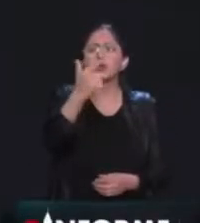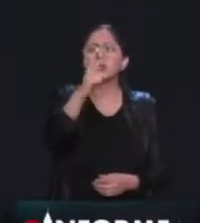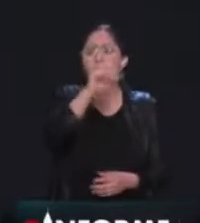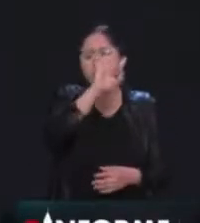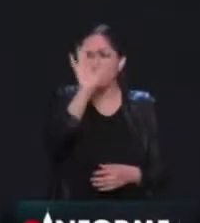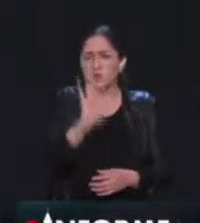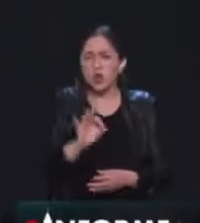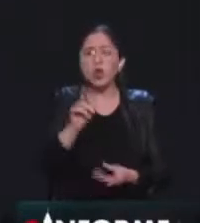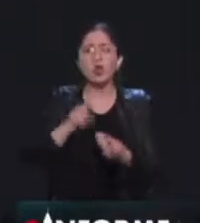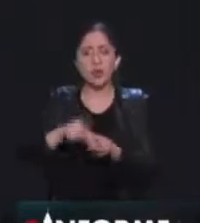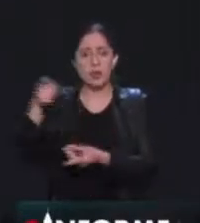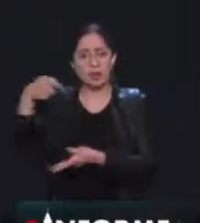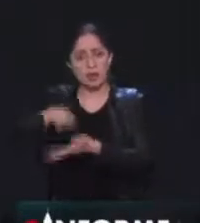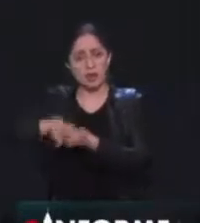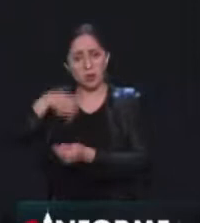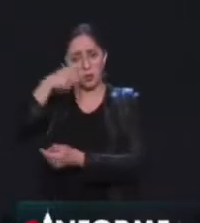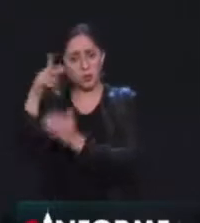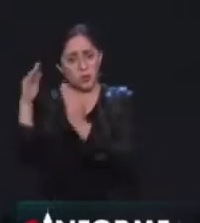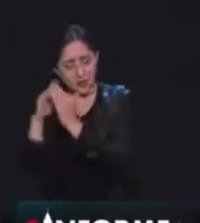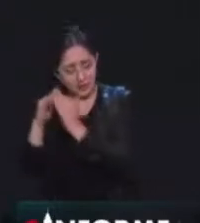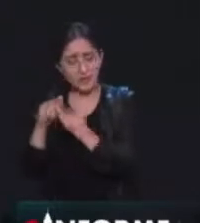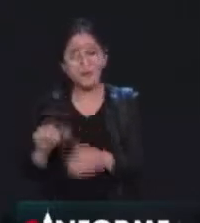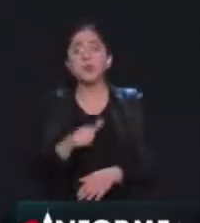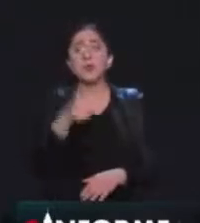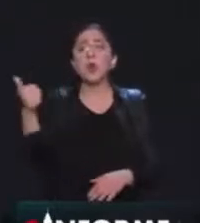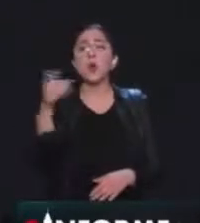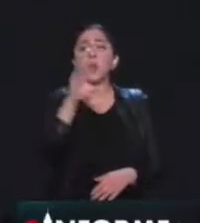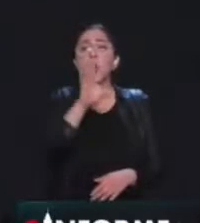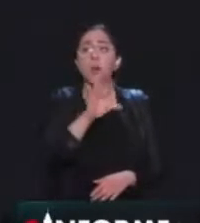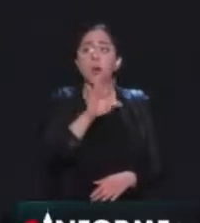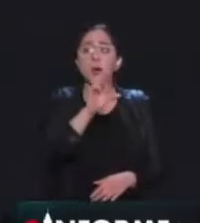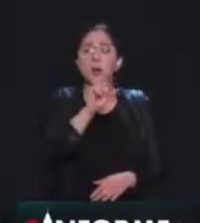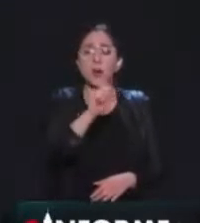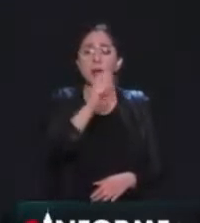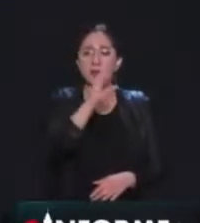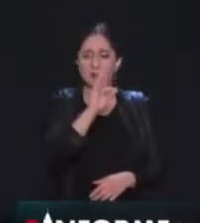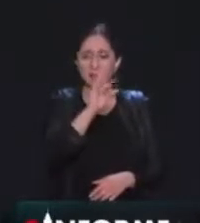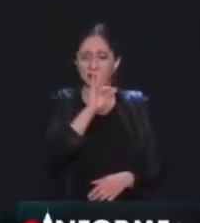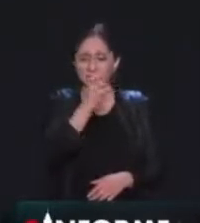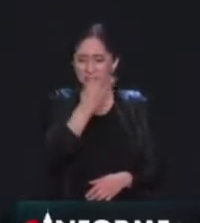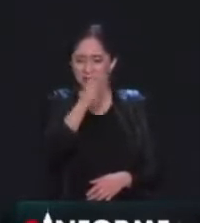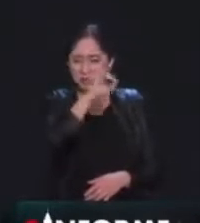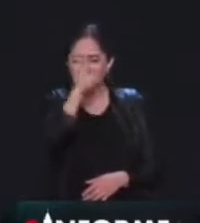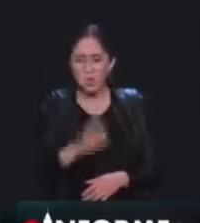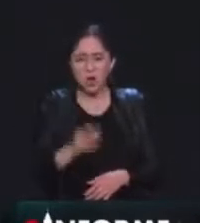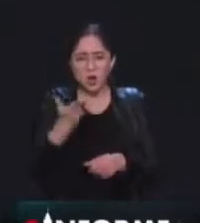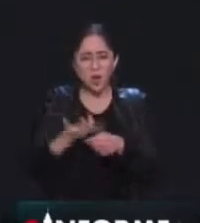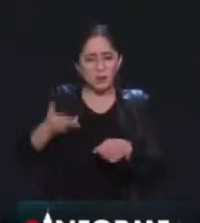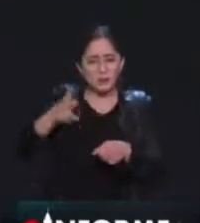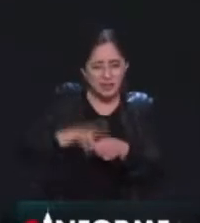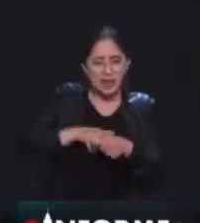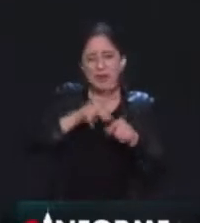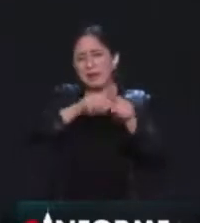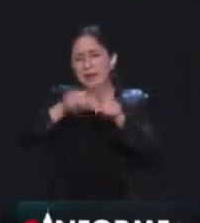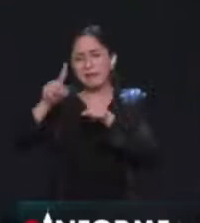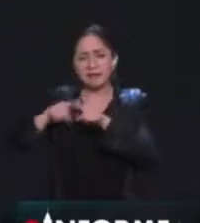en el hogar y el 43% en hospitales públicos y privados como el mismo IMSS o las dependencias de salud del